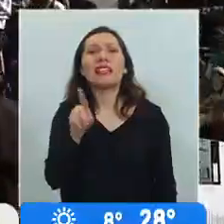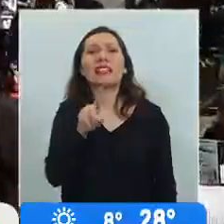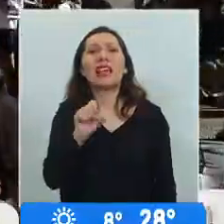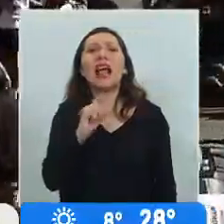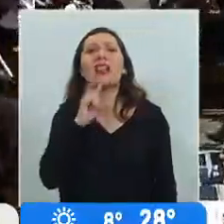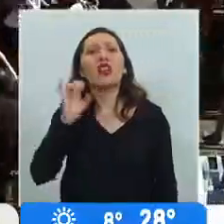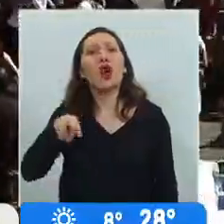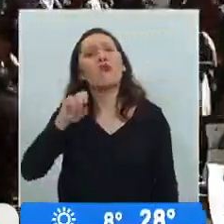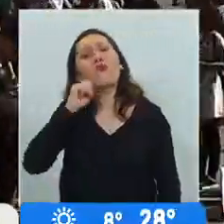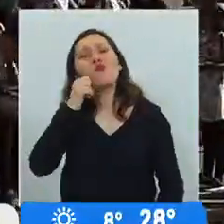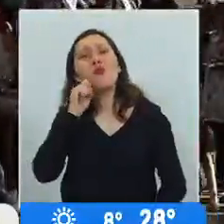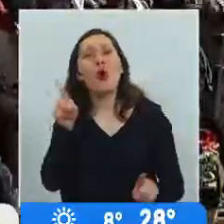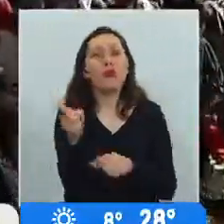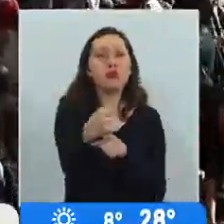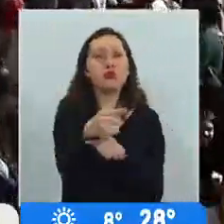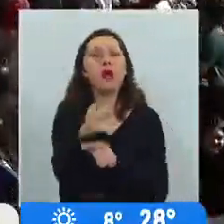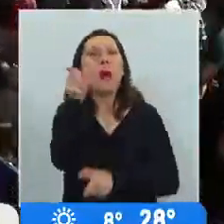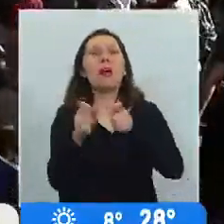hoy?